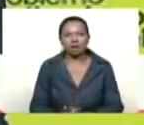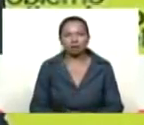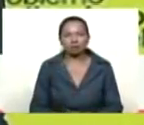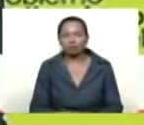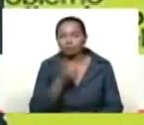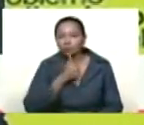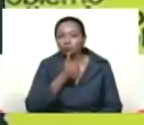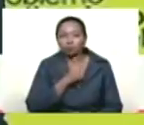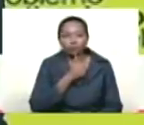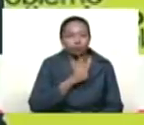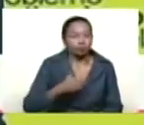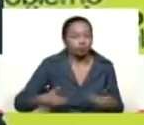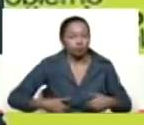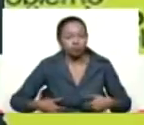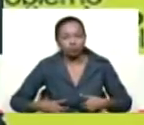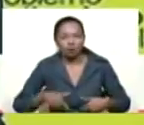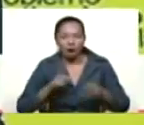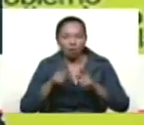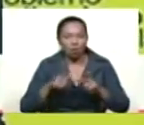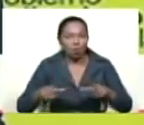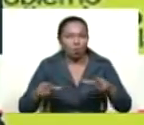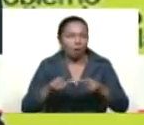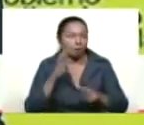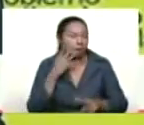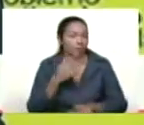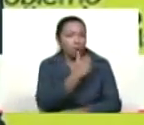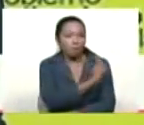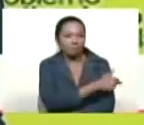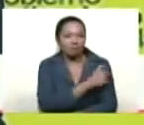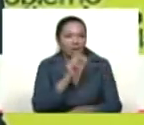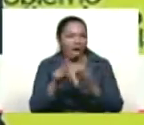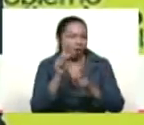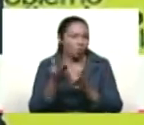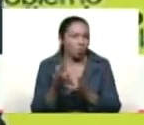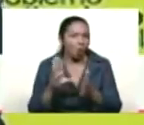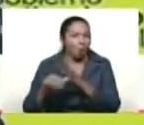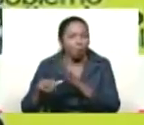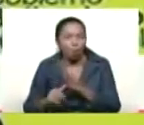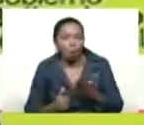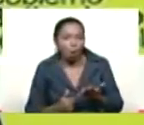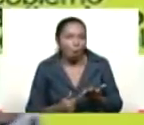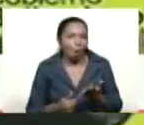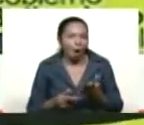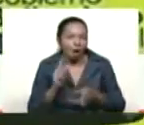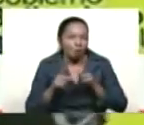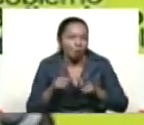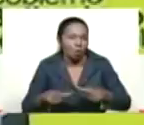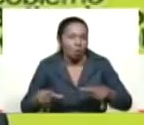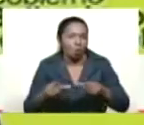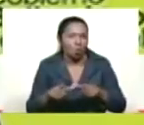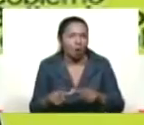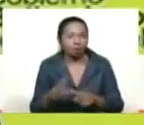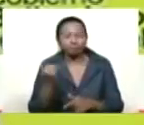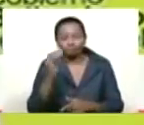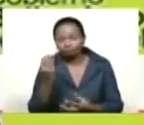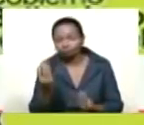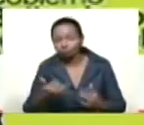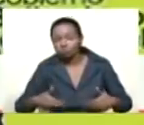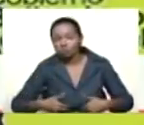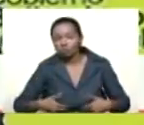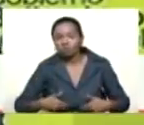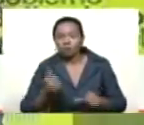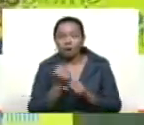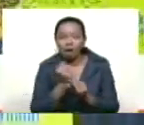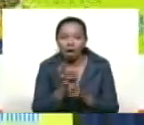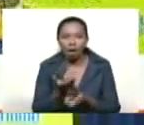gente inescrupulosa que en algunos hospitales se roban y en algunos lugares. Tiene mucho trabajo